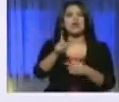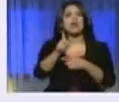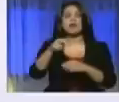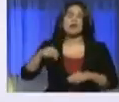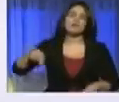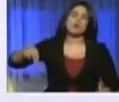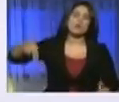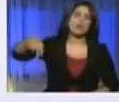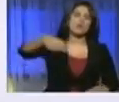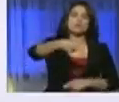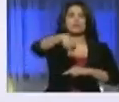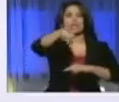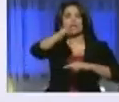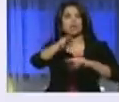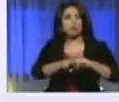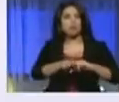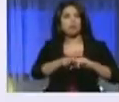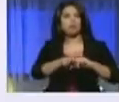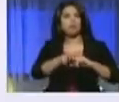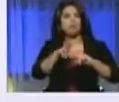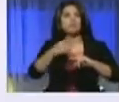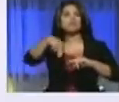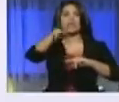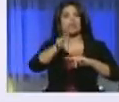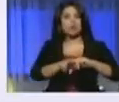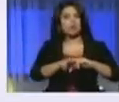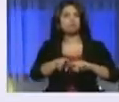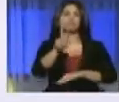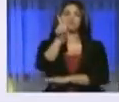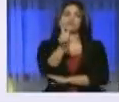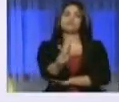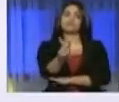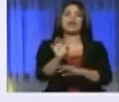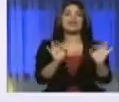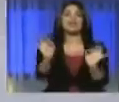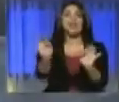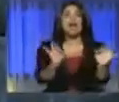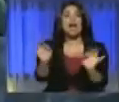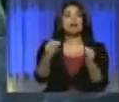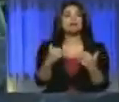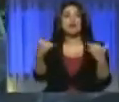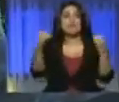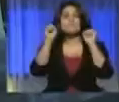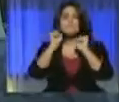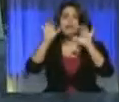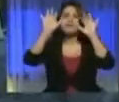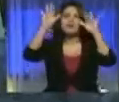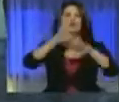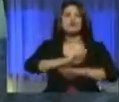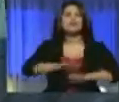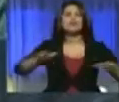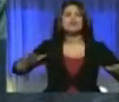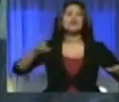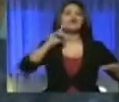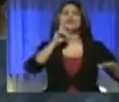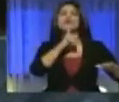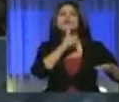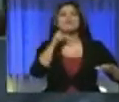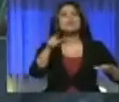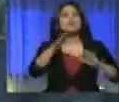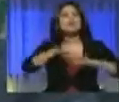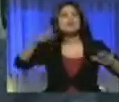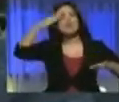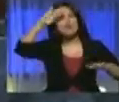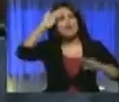vimos este espectáculo del teatro maravilloso infantil La Colmenita.